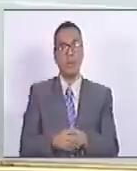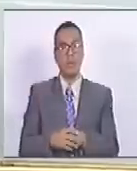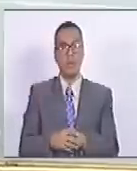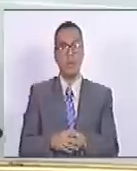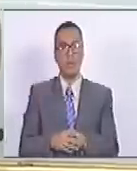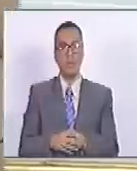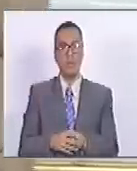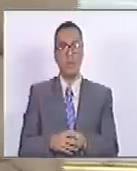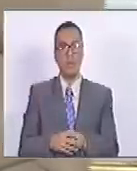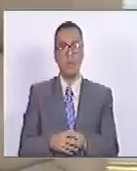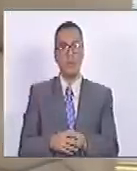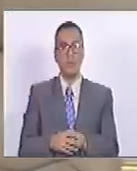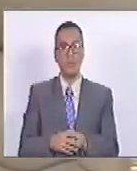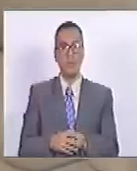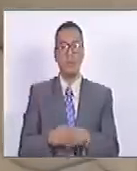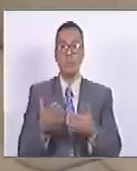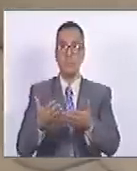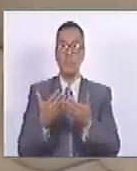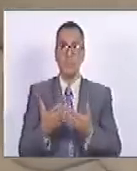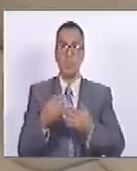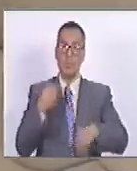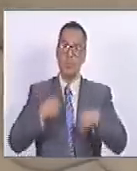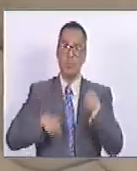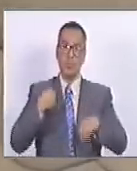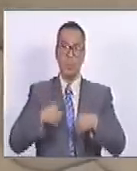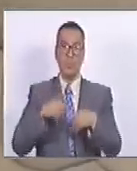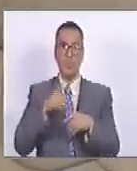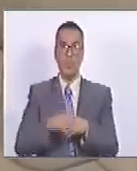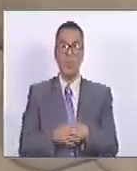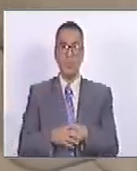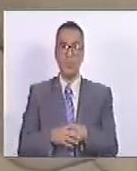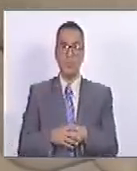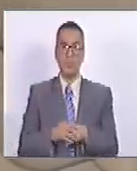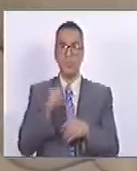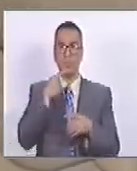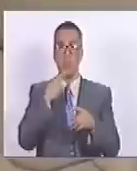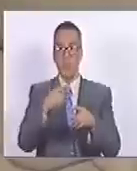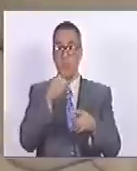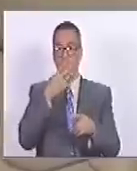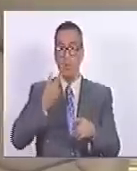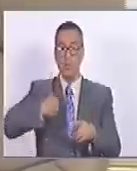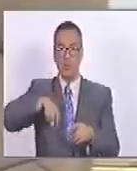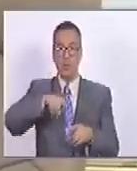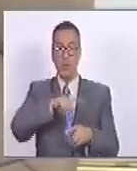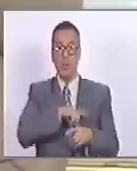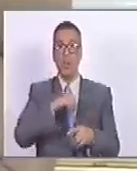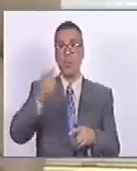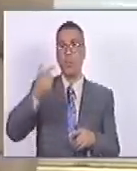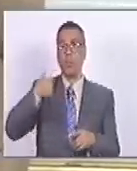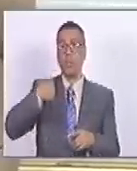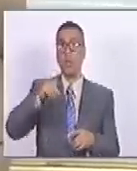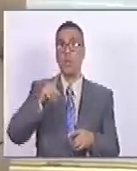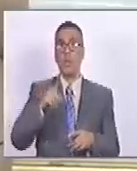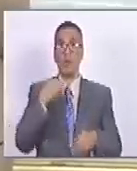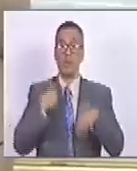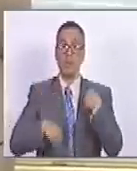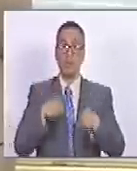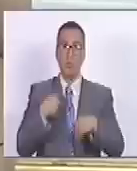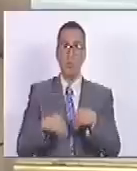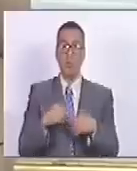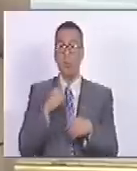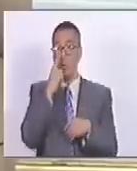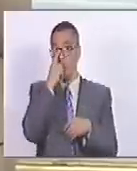para atenderlo y para preocuparnos. Si hablaran bien de nosotros, tendríamos que